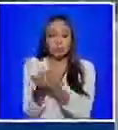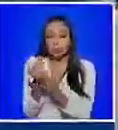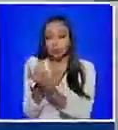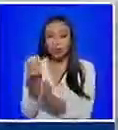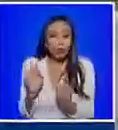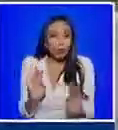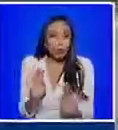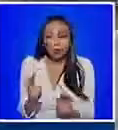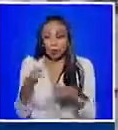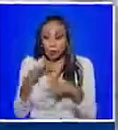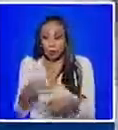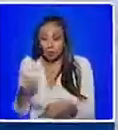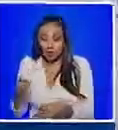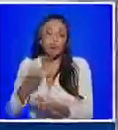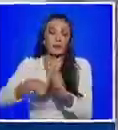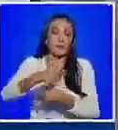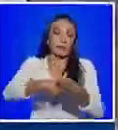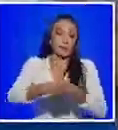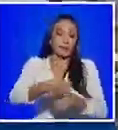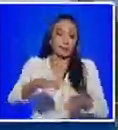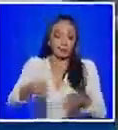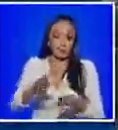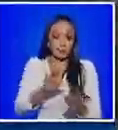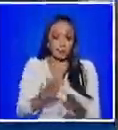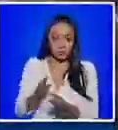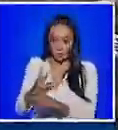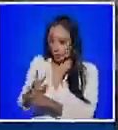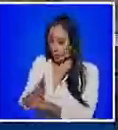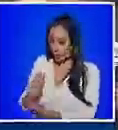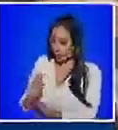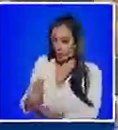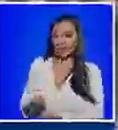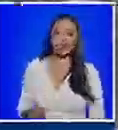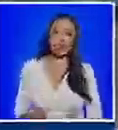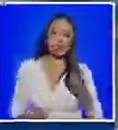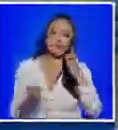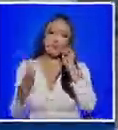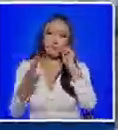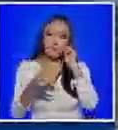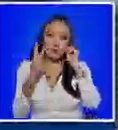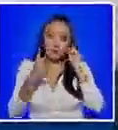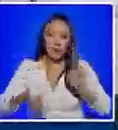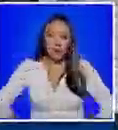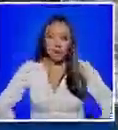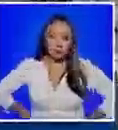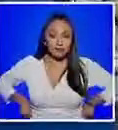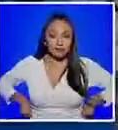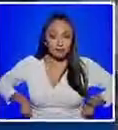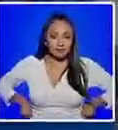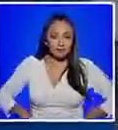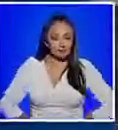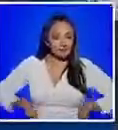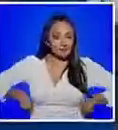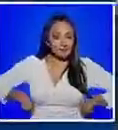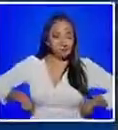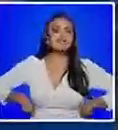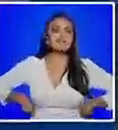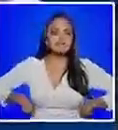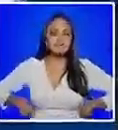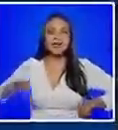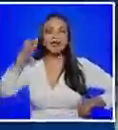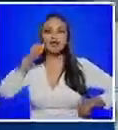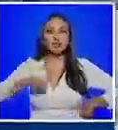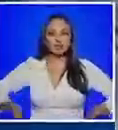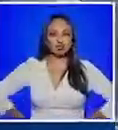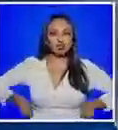uniformes y de esta manera aquí se los ofrece. Cuidado, mi querido Jaime, estos tubos, vea los jeans, también los jeans, vea qué bonito los jeans. Puede